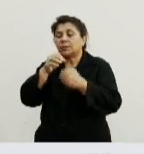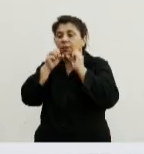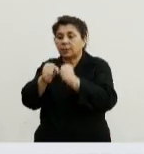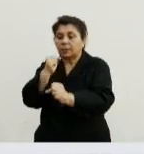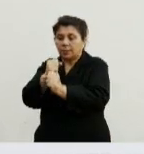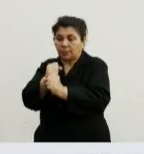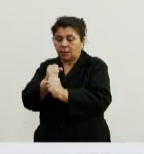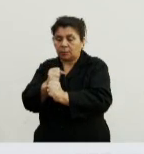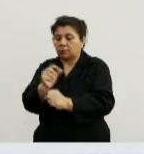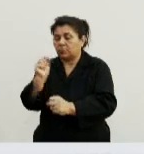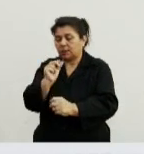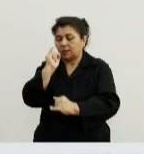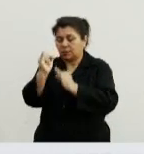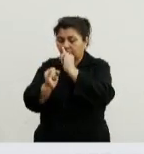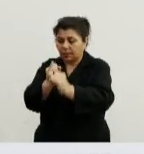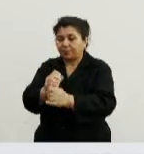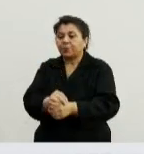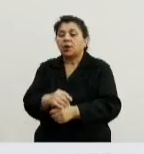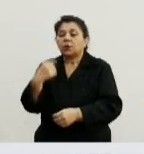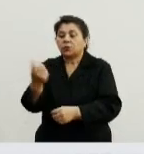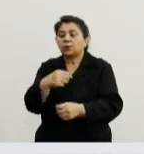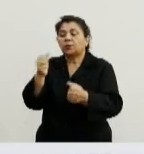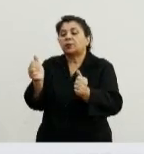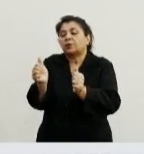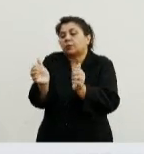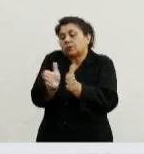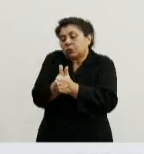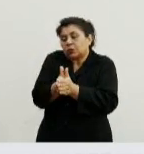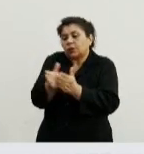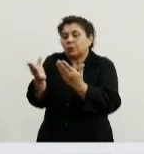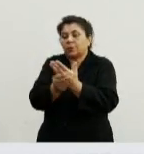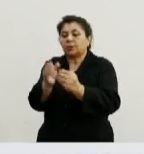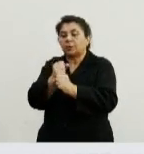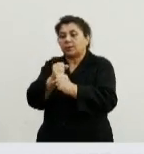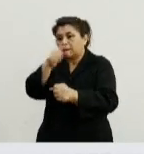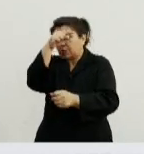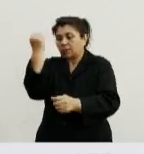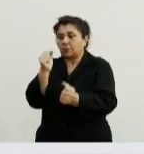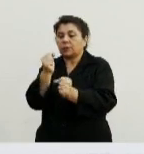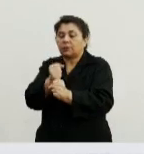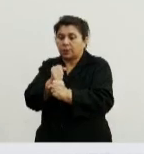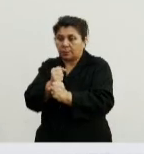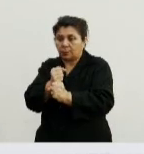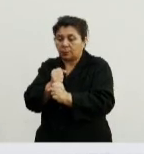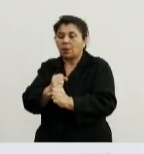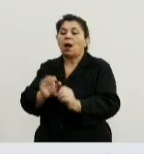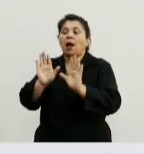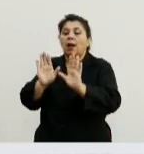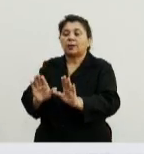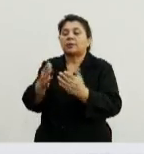como dije recién estamos trabajando de manera coordinada con el ministerio de trabajo de la nación a los fines de que lo que